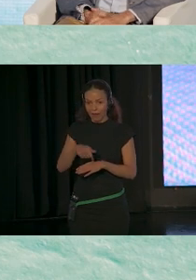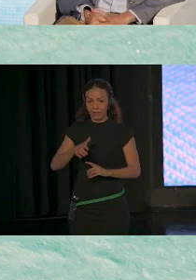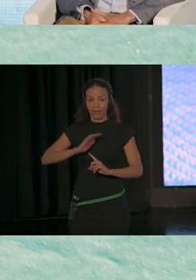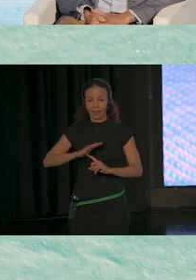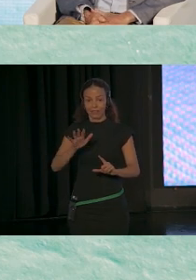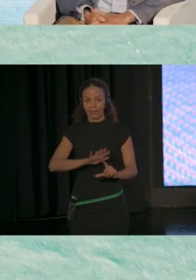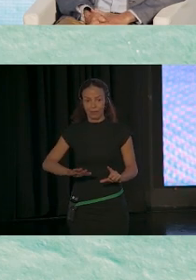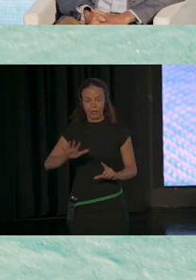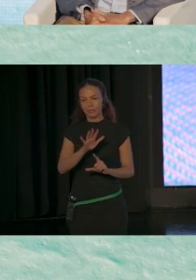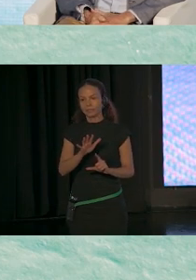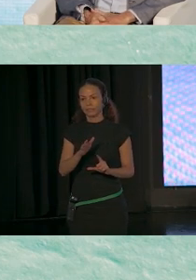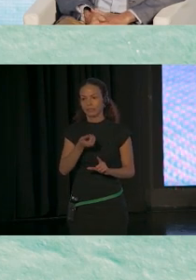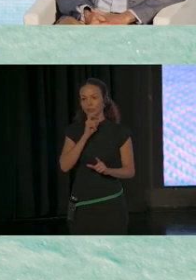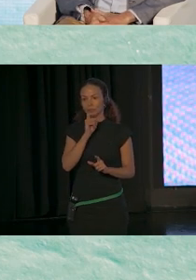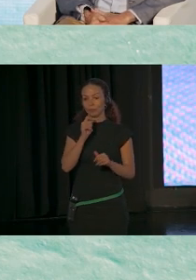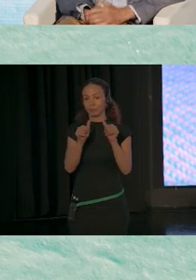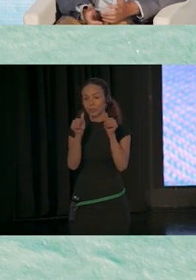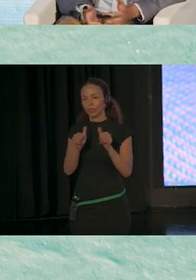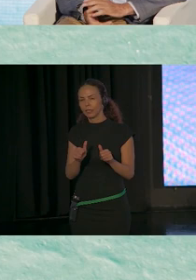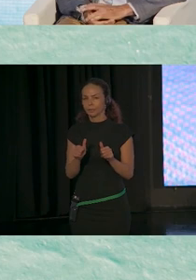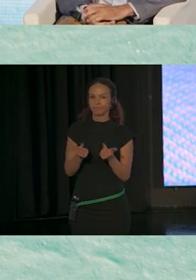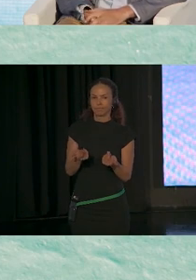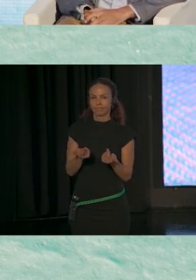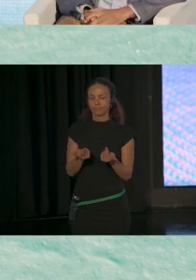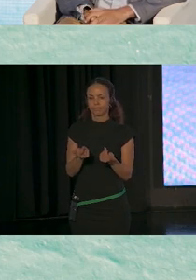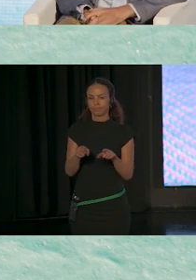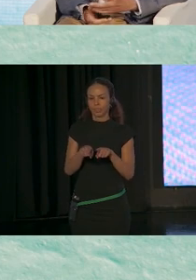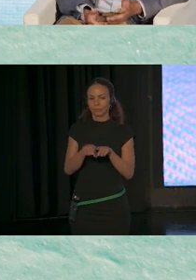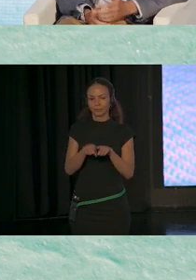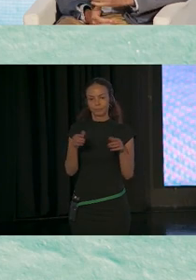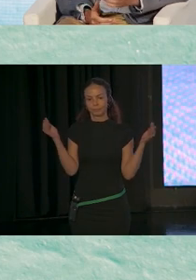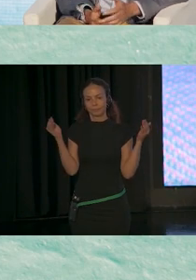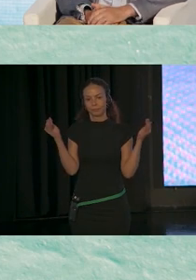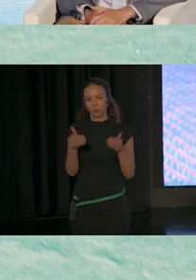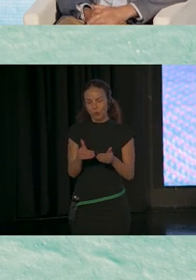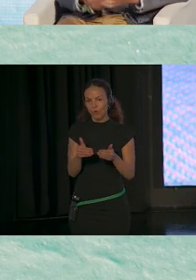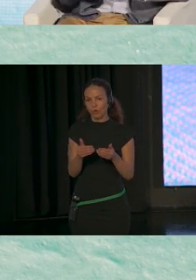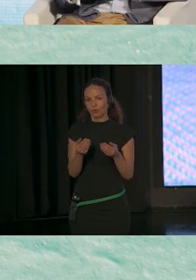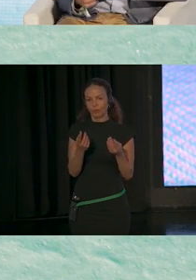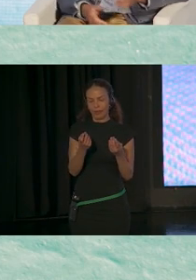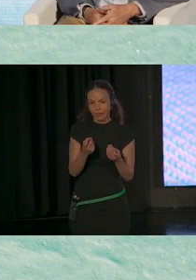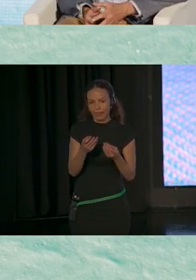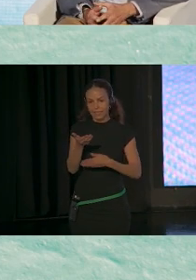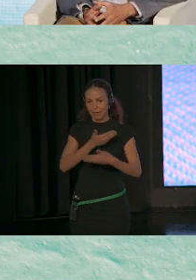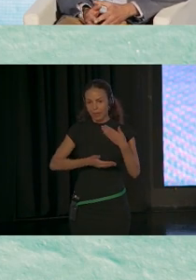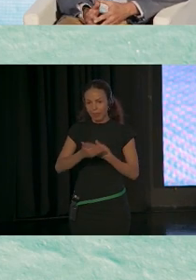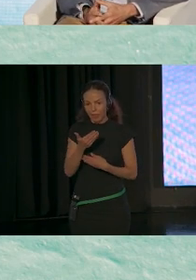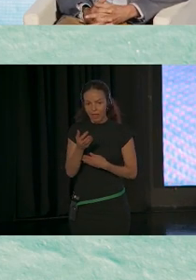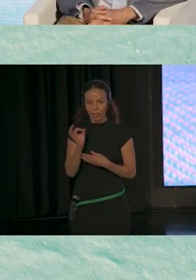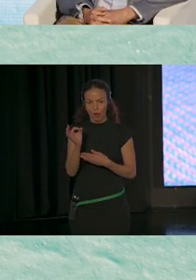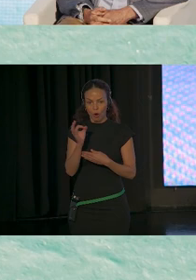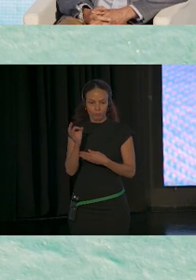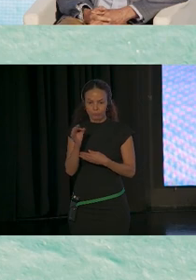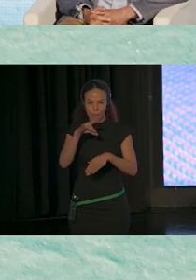Mancha, pasando de un modelo, digamos, más orientado a la déficit, discapacidad, o modelo o enfoque